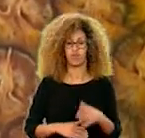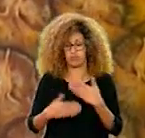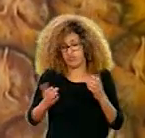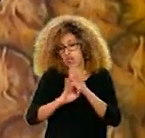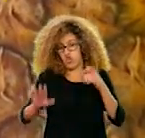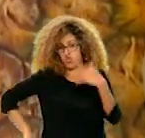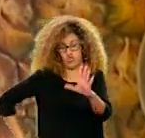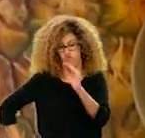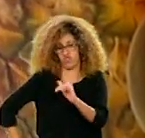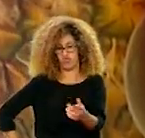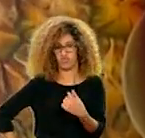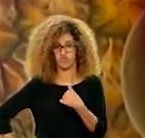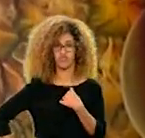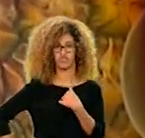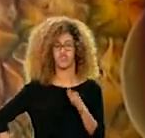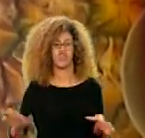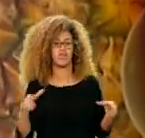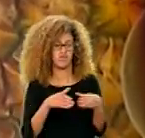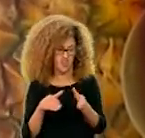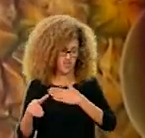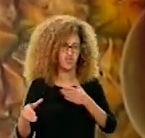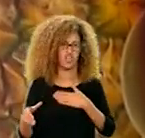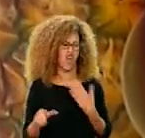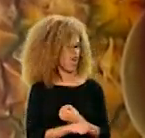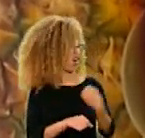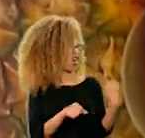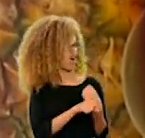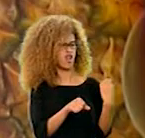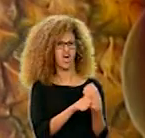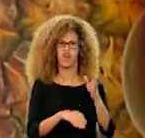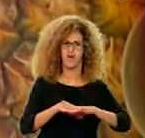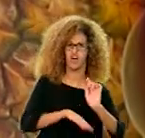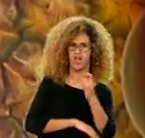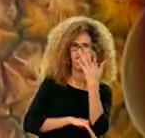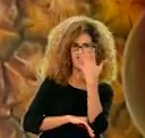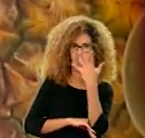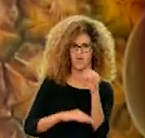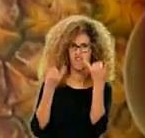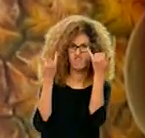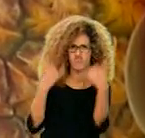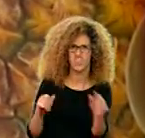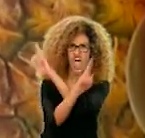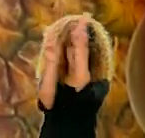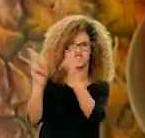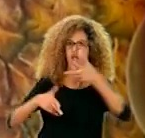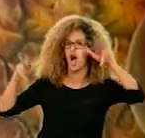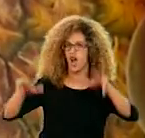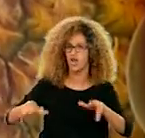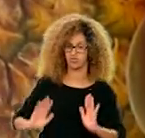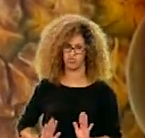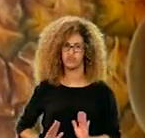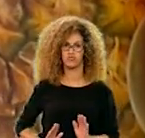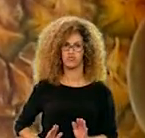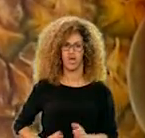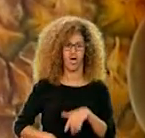cómo yo, junto a mi equipo, que trabajo muy duro para que el carnaval sea fiesta de interés nacional, donde no